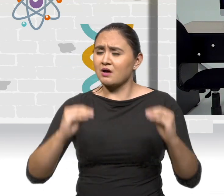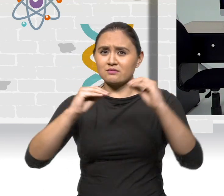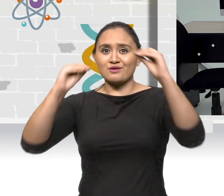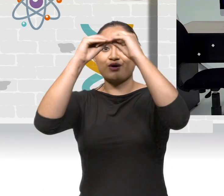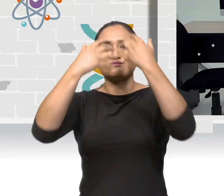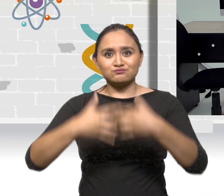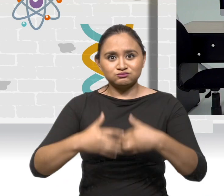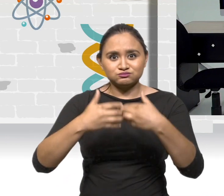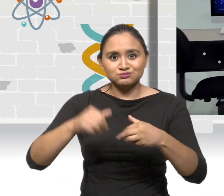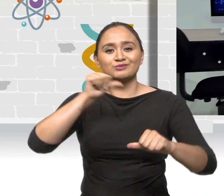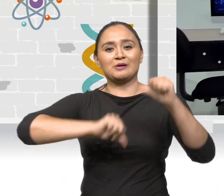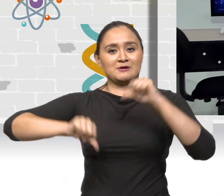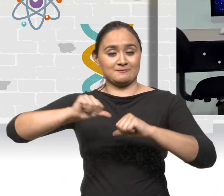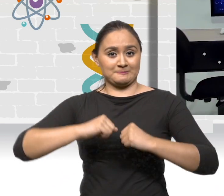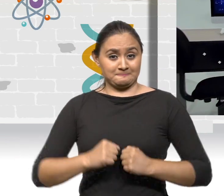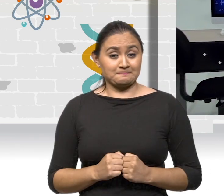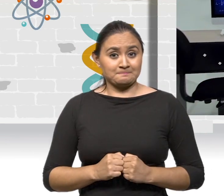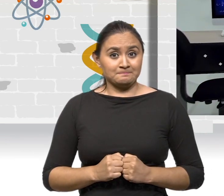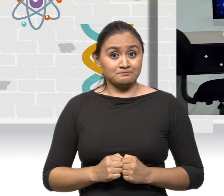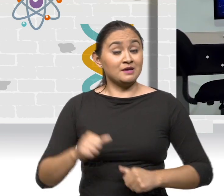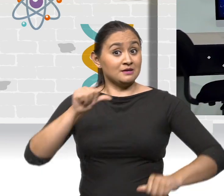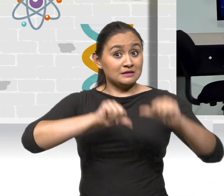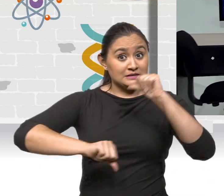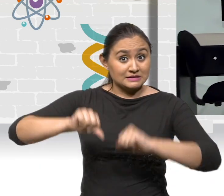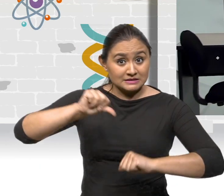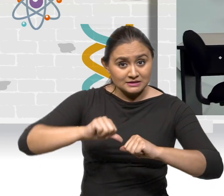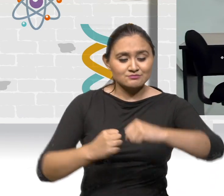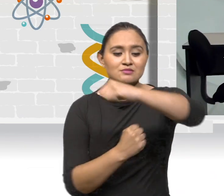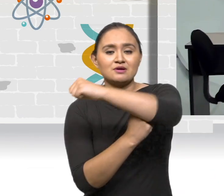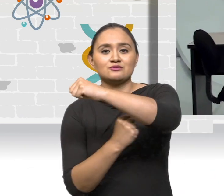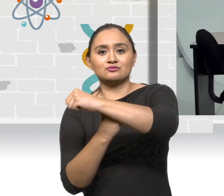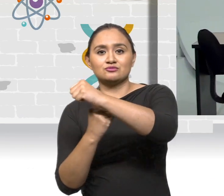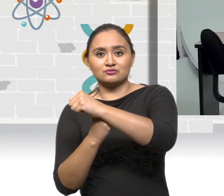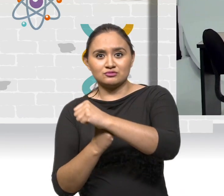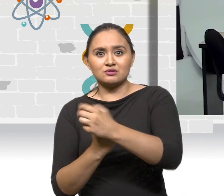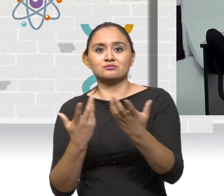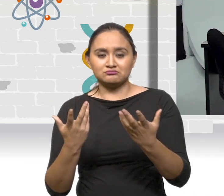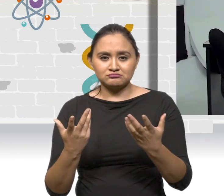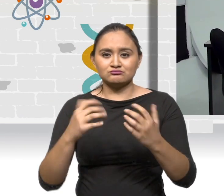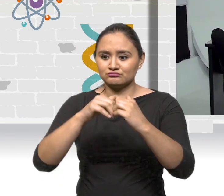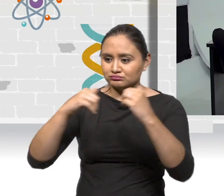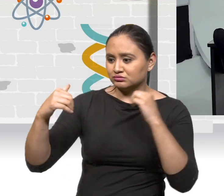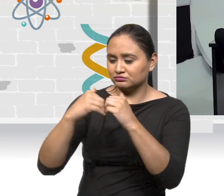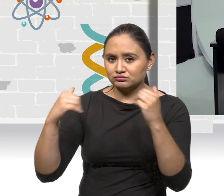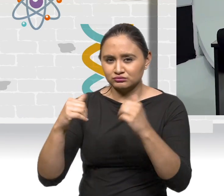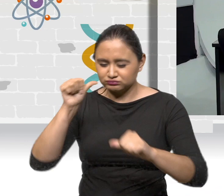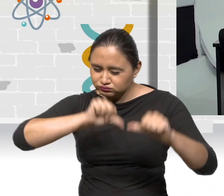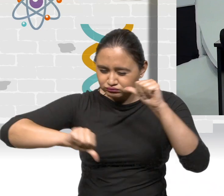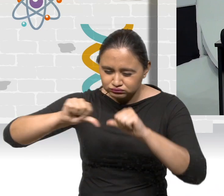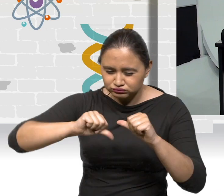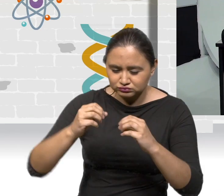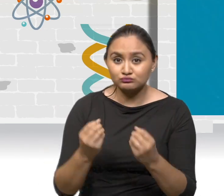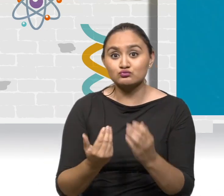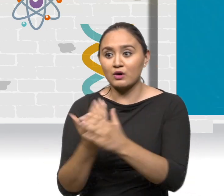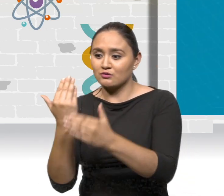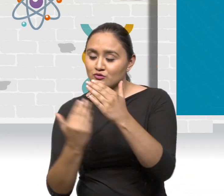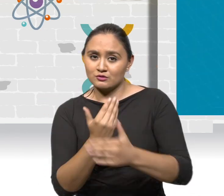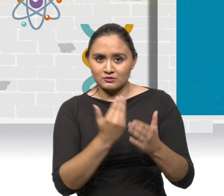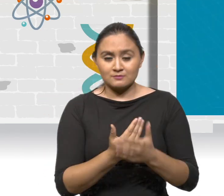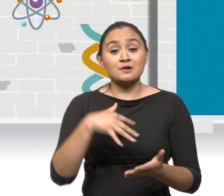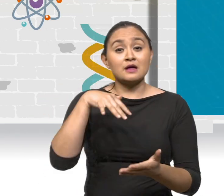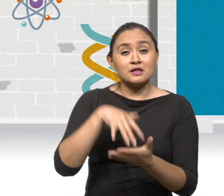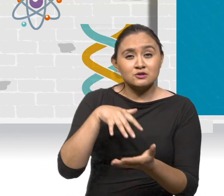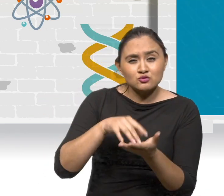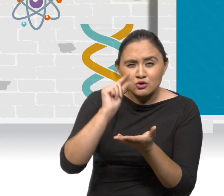acelerado en la industria. La química orgánica se divide en estructuras, reacciones y síntesis de compuestos. Estudia